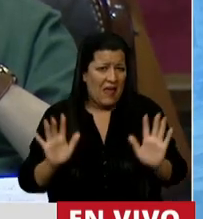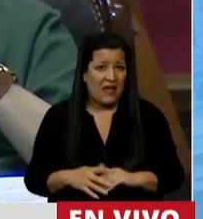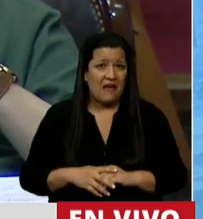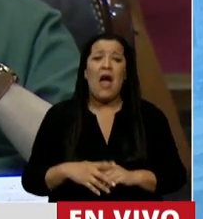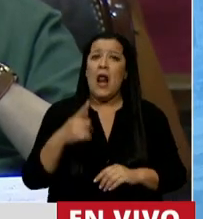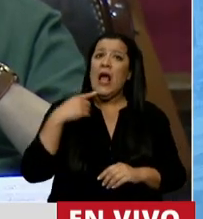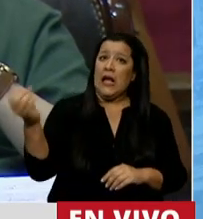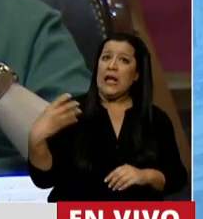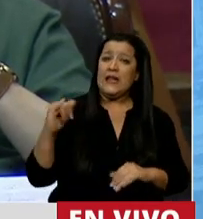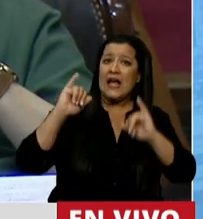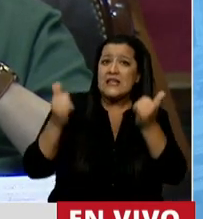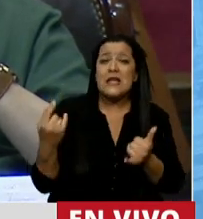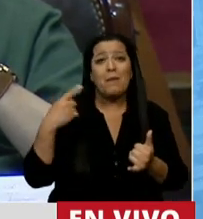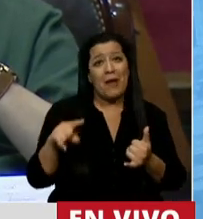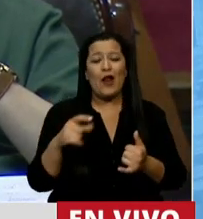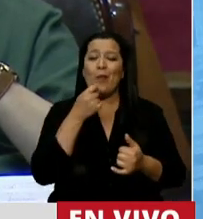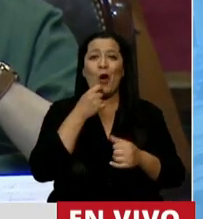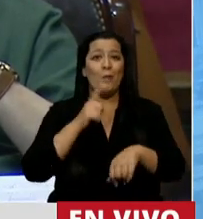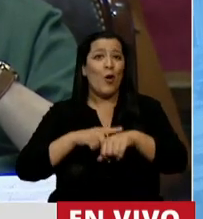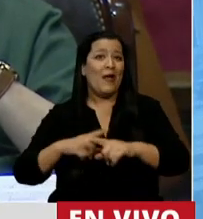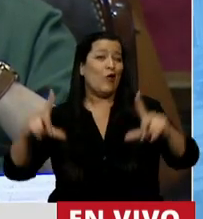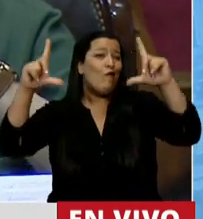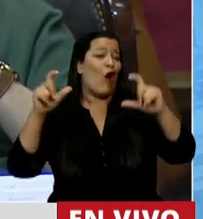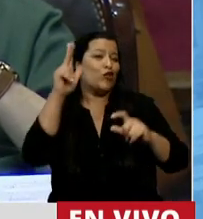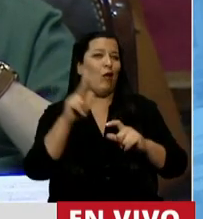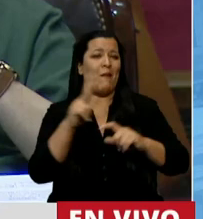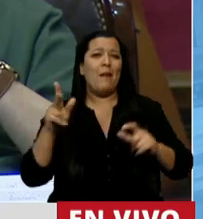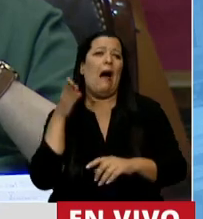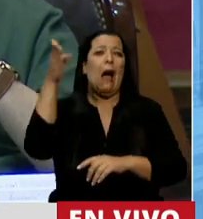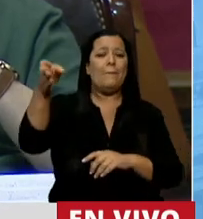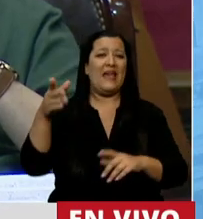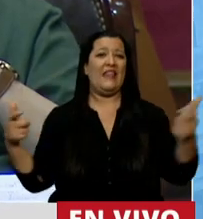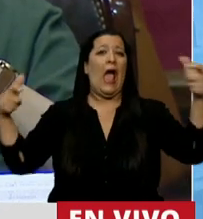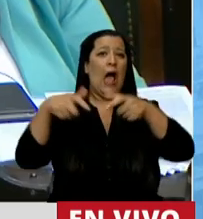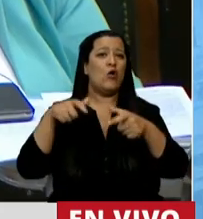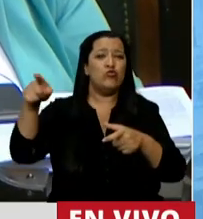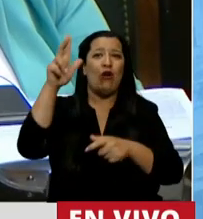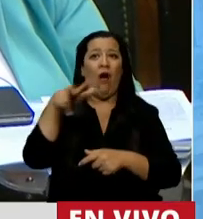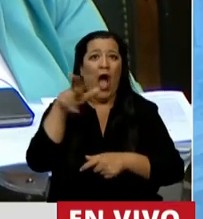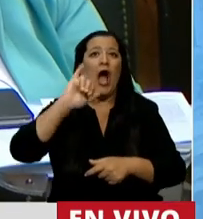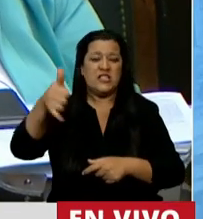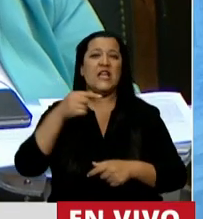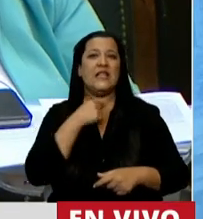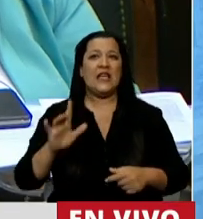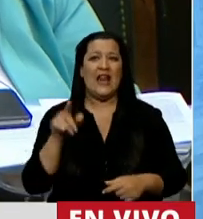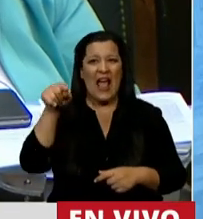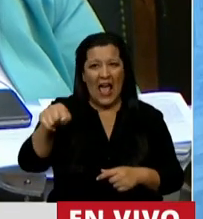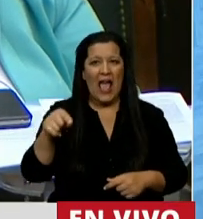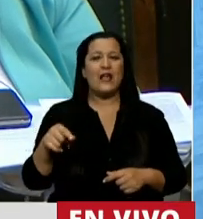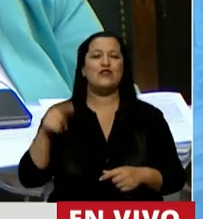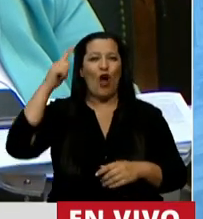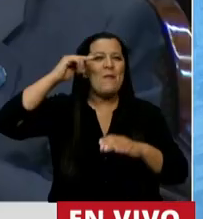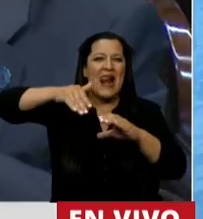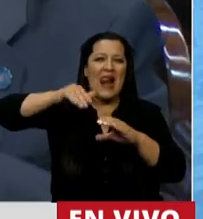pero a la hora de sacarse una foto con el Papa o de pedir una audiencia salen todos corriendo, ¿no es cierto? Eso es lavar la